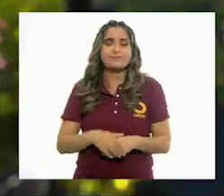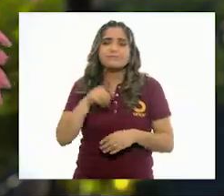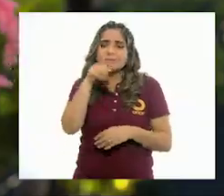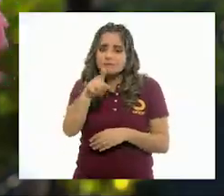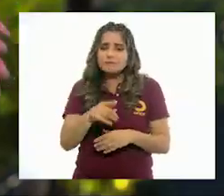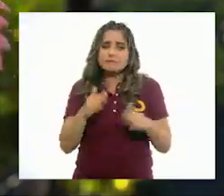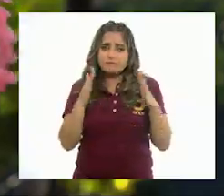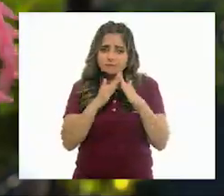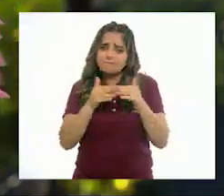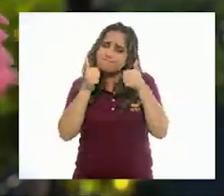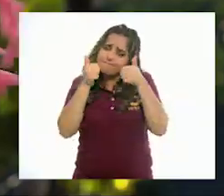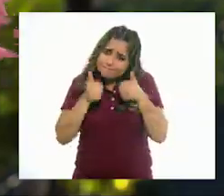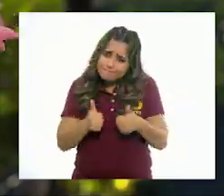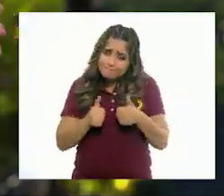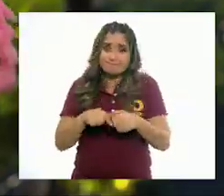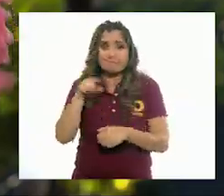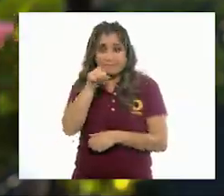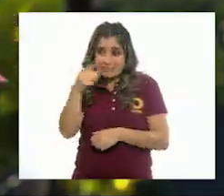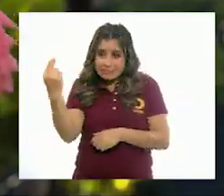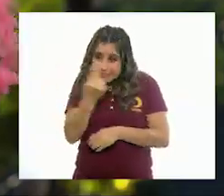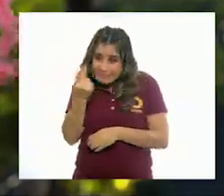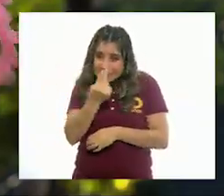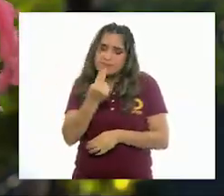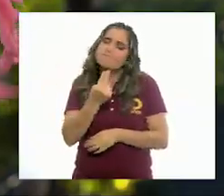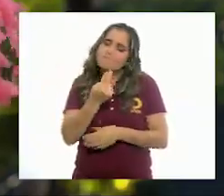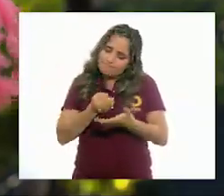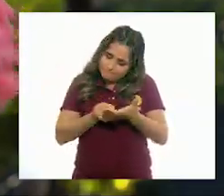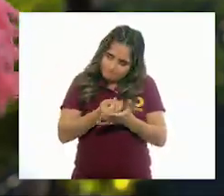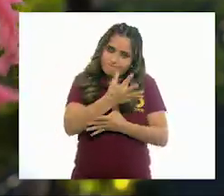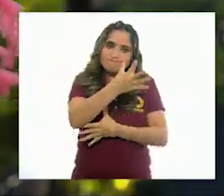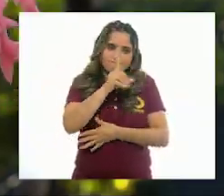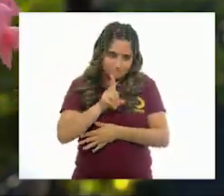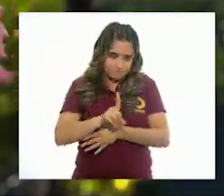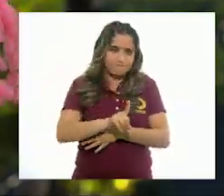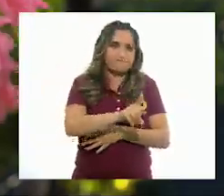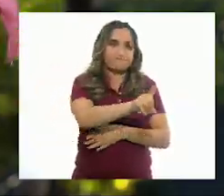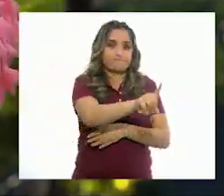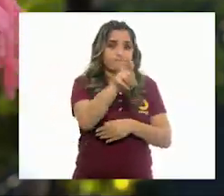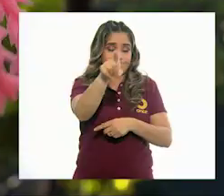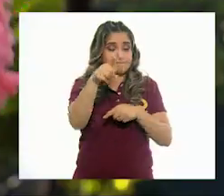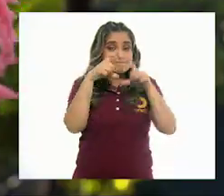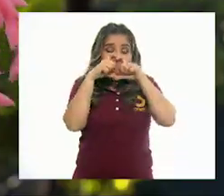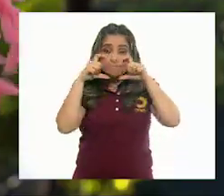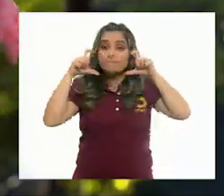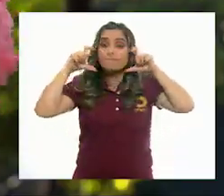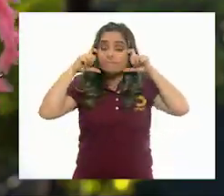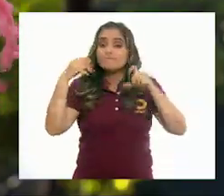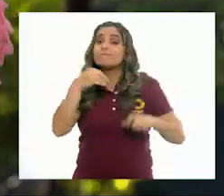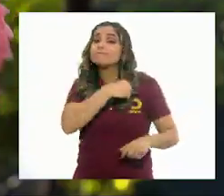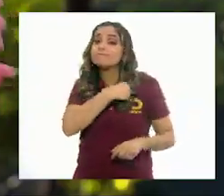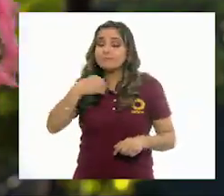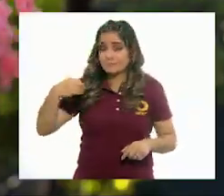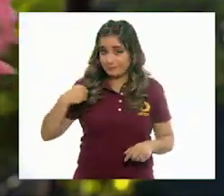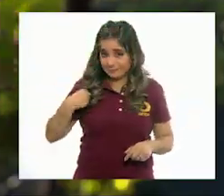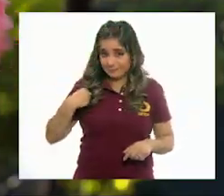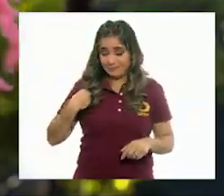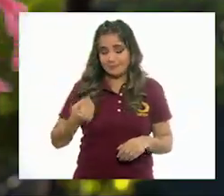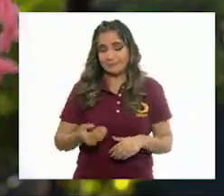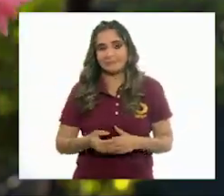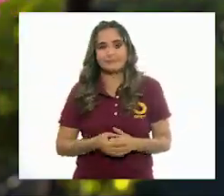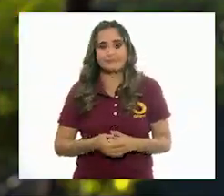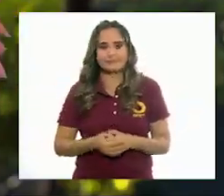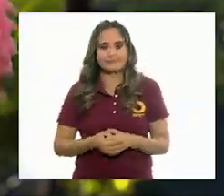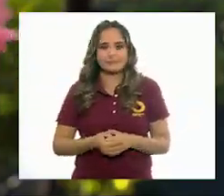no salir de casa a menos que sea muy necesario. Si lo haces, utiliza el